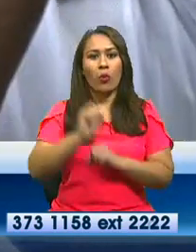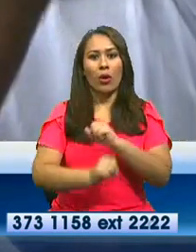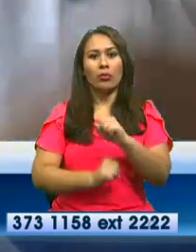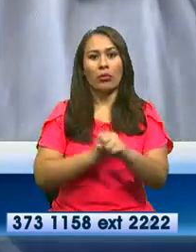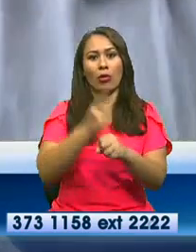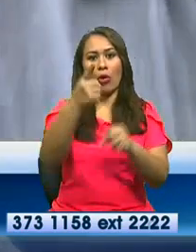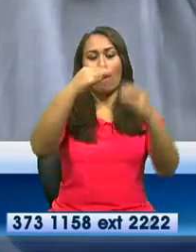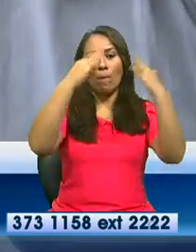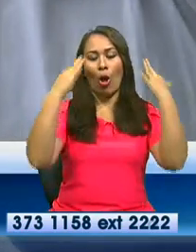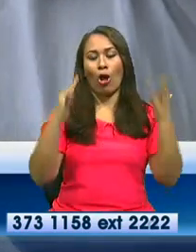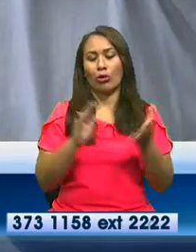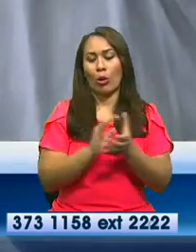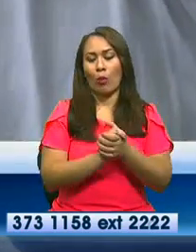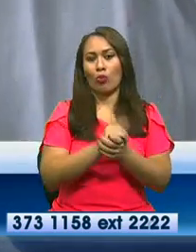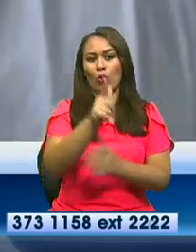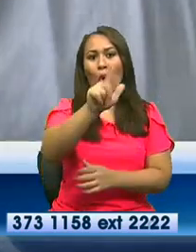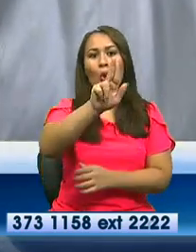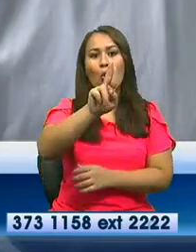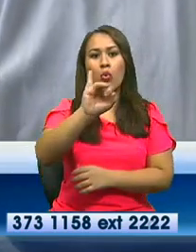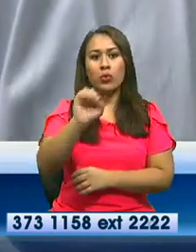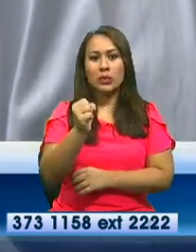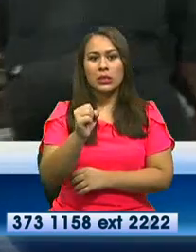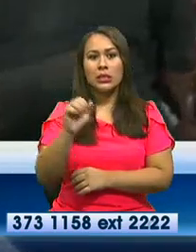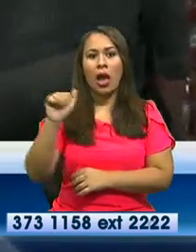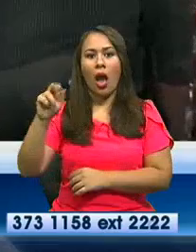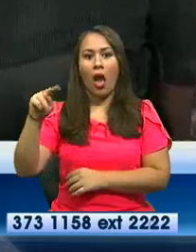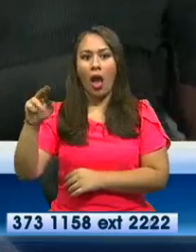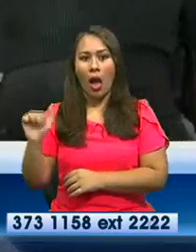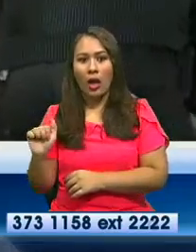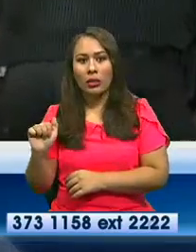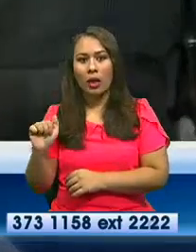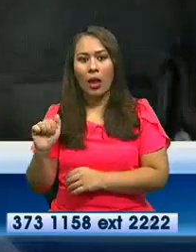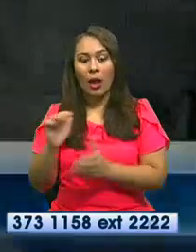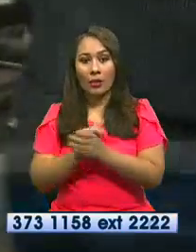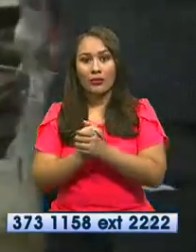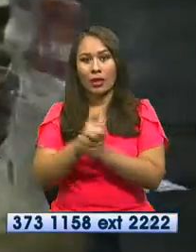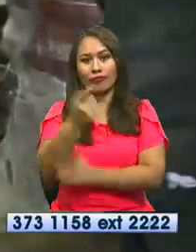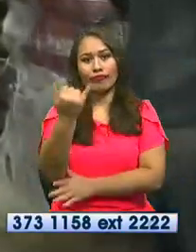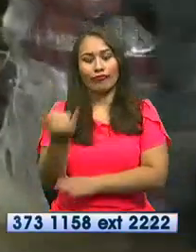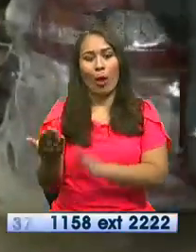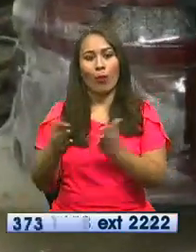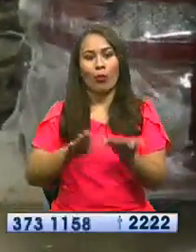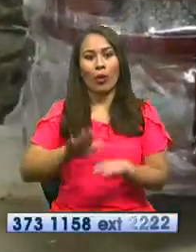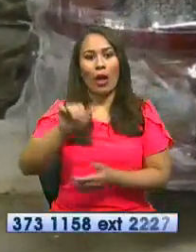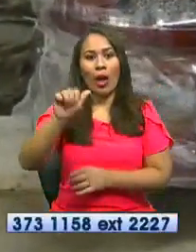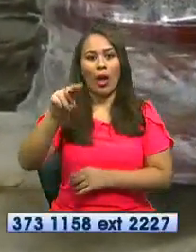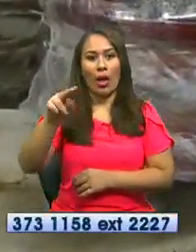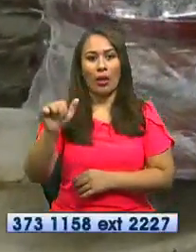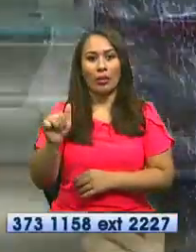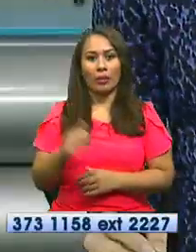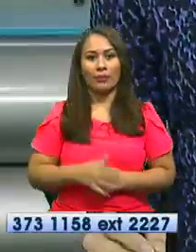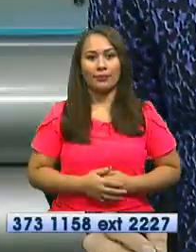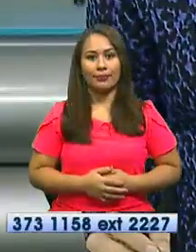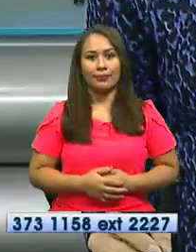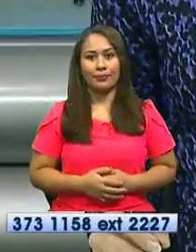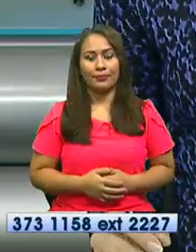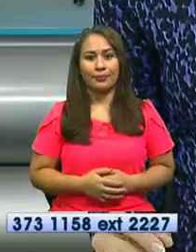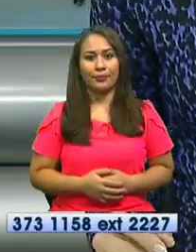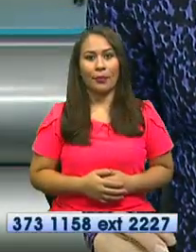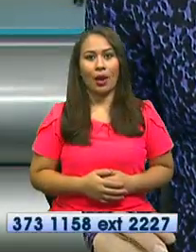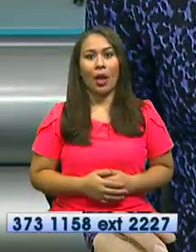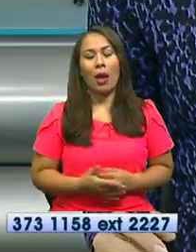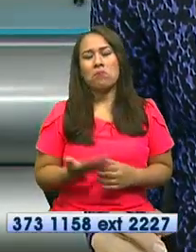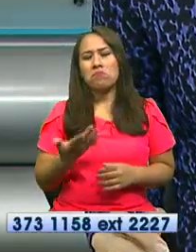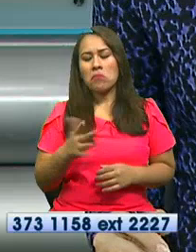matrimonio de Luis y Ana. Solo la muerte los separó. Desde Los Ríos informó Odette Camacho.